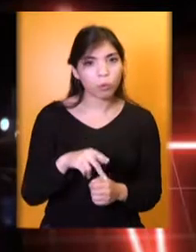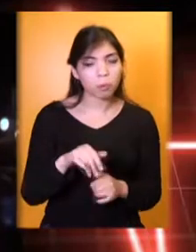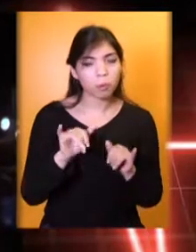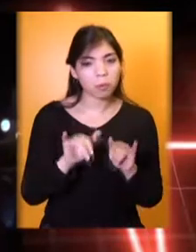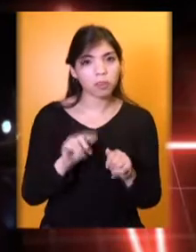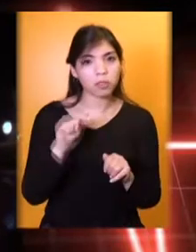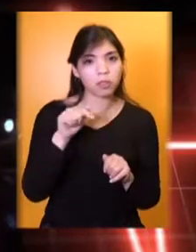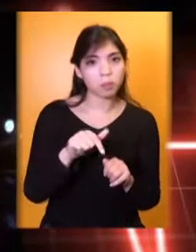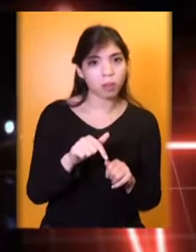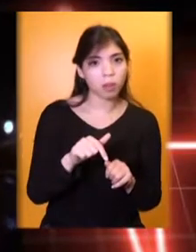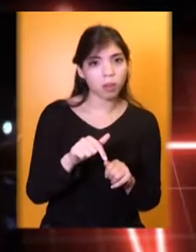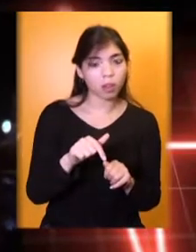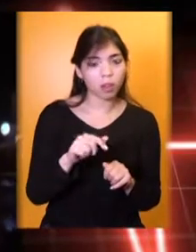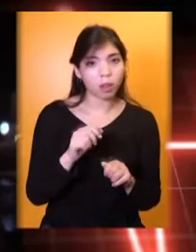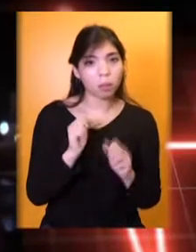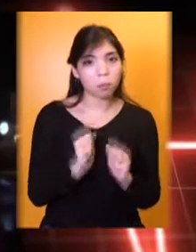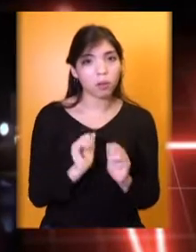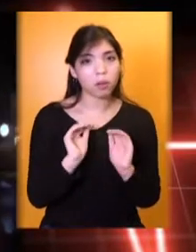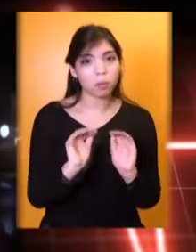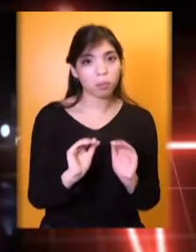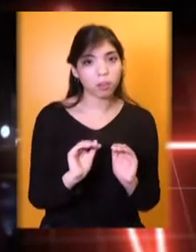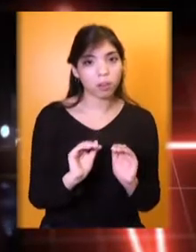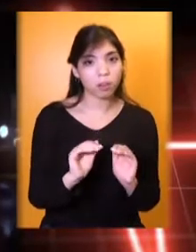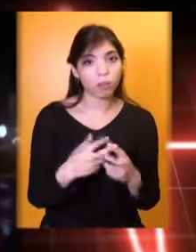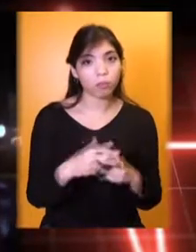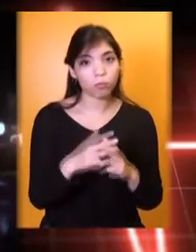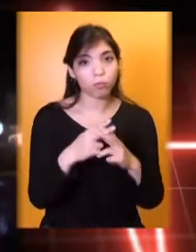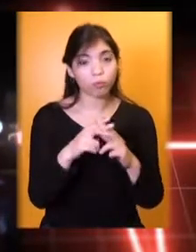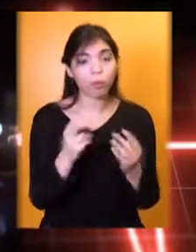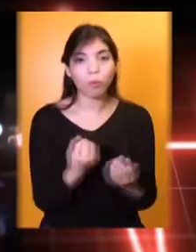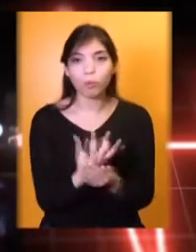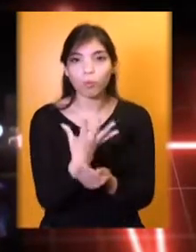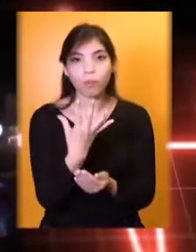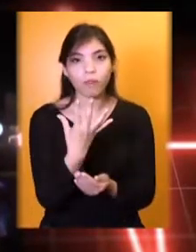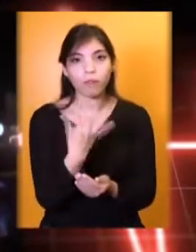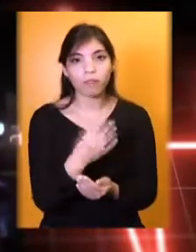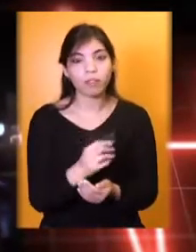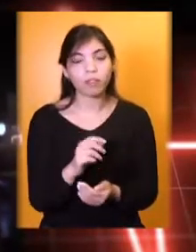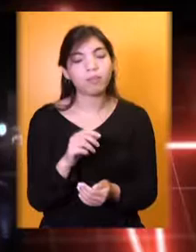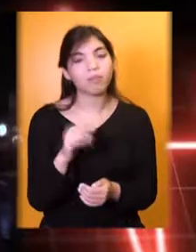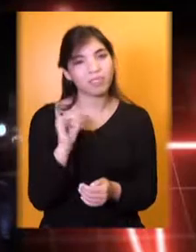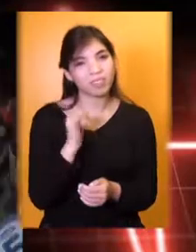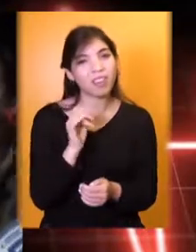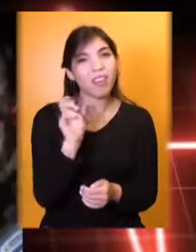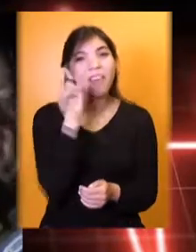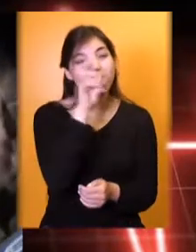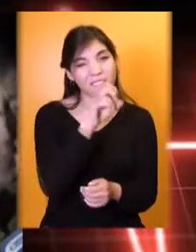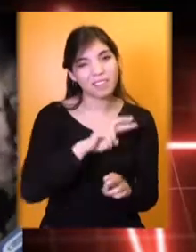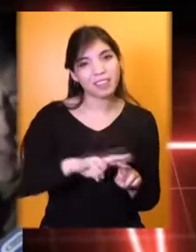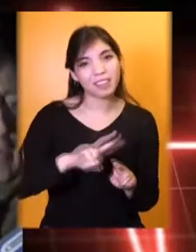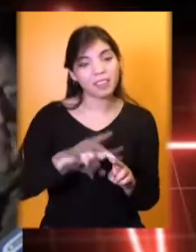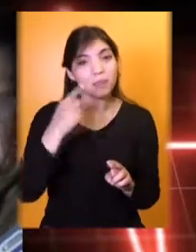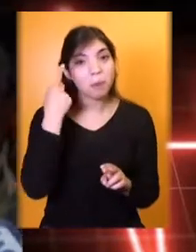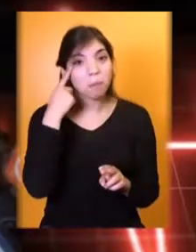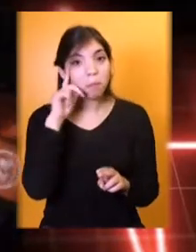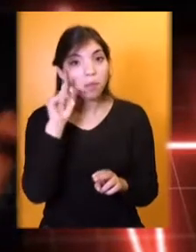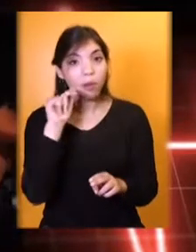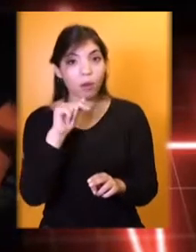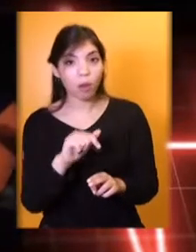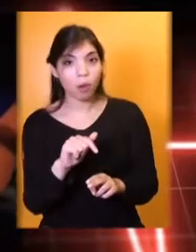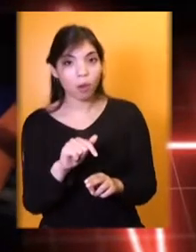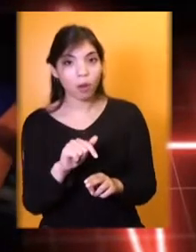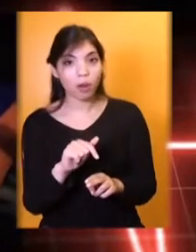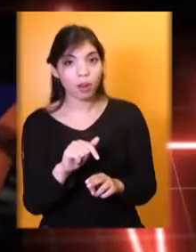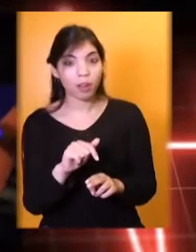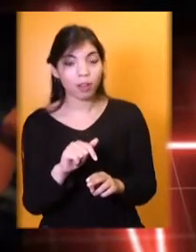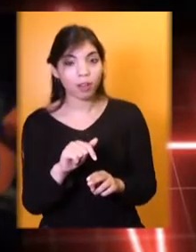Estamos acá. Esto es algo que nunca se había hecho. Por lo tanto, también tuvo sus complejidades, sus dificultades, pero finalmente lo que nos queda